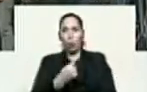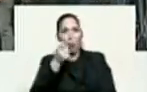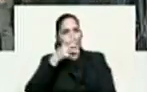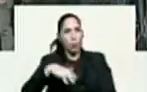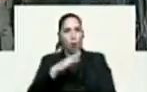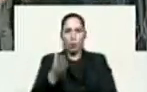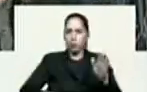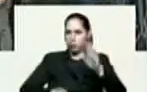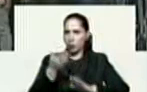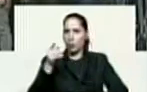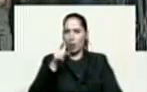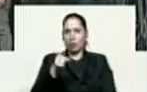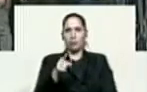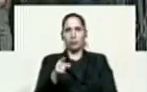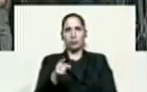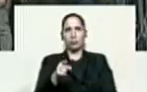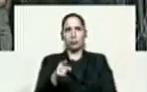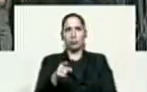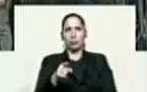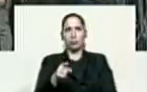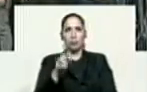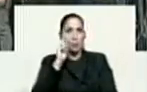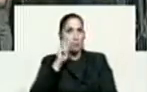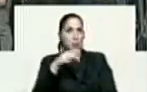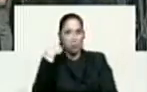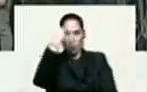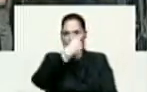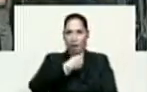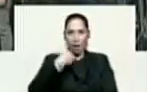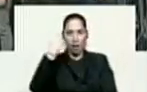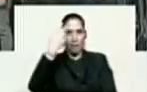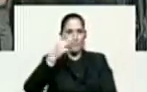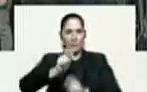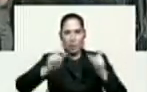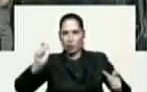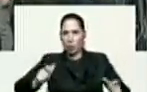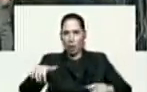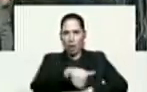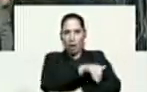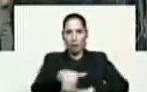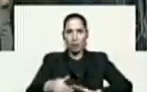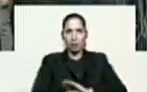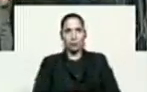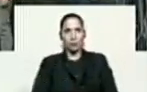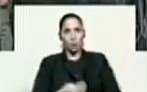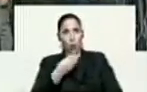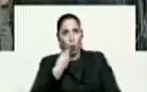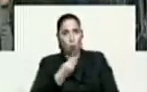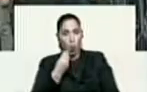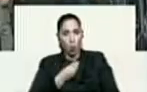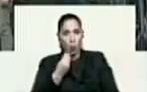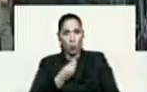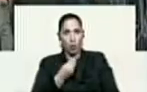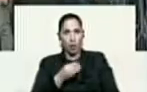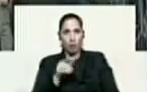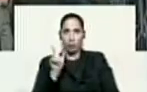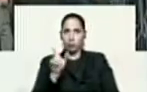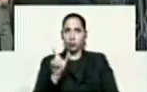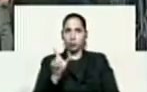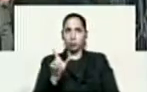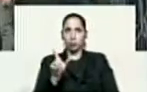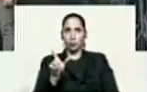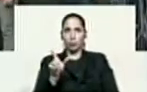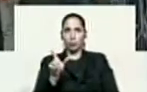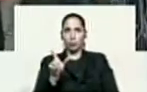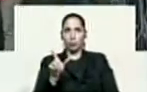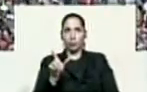allá y vimos las caras de los que estaban en la calle. Jóvenes, la juventud del Partido Socialista Unido de